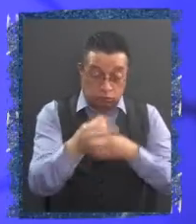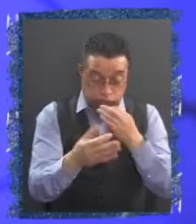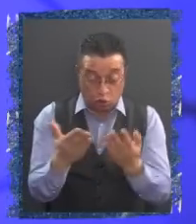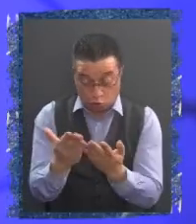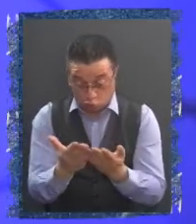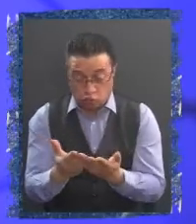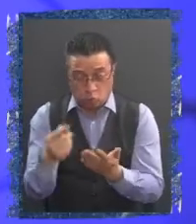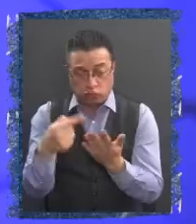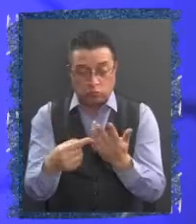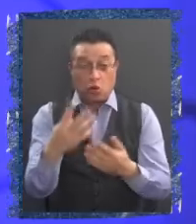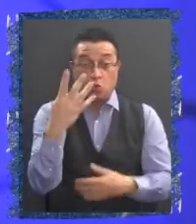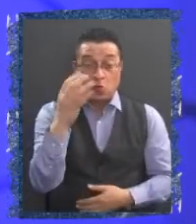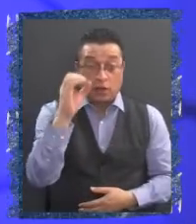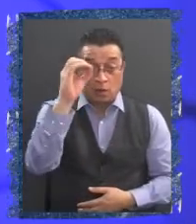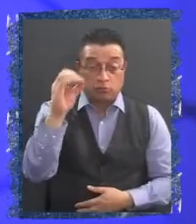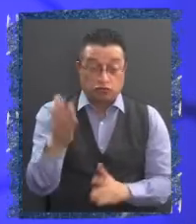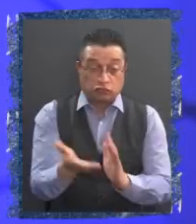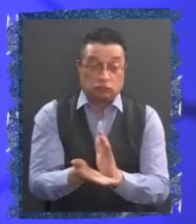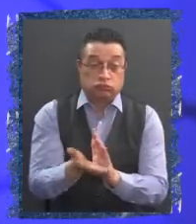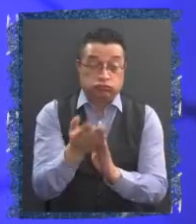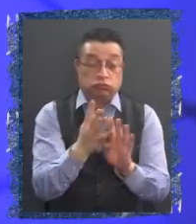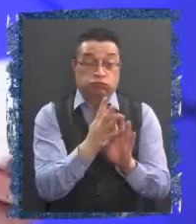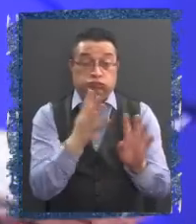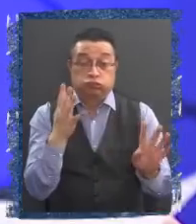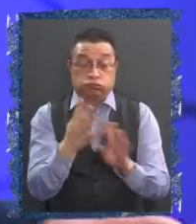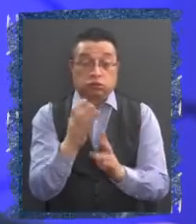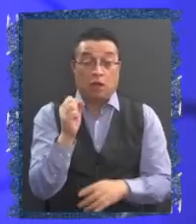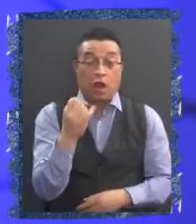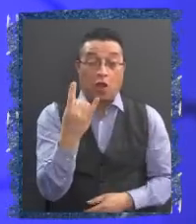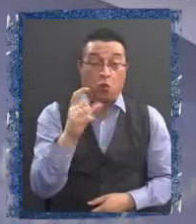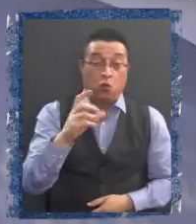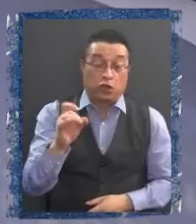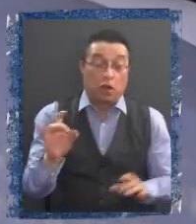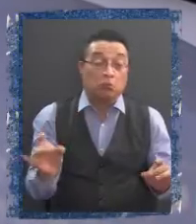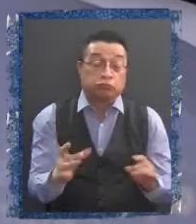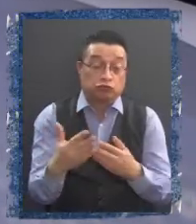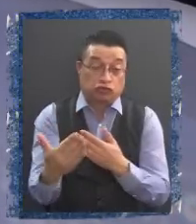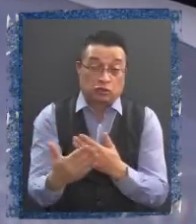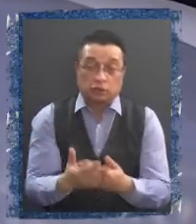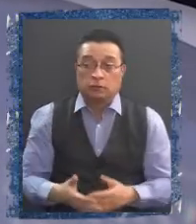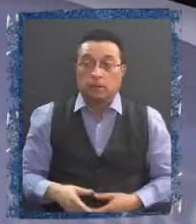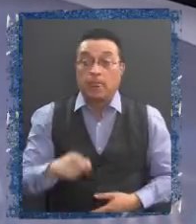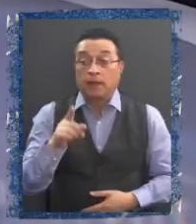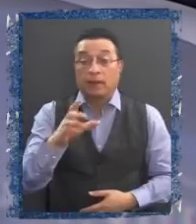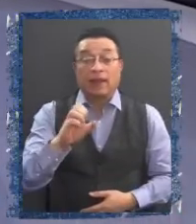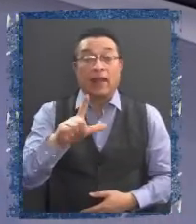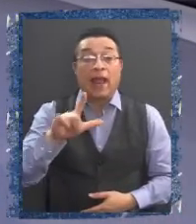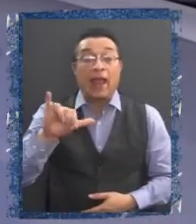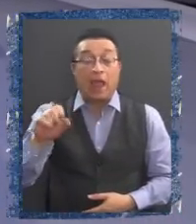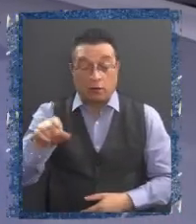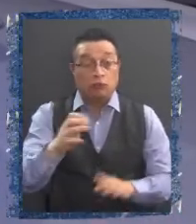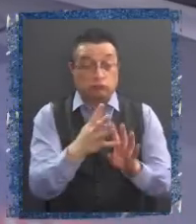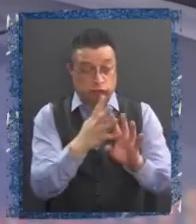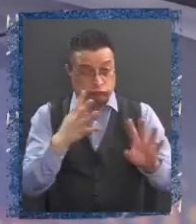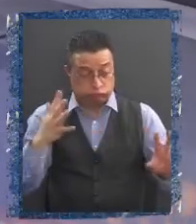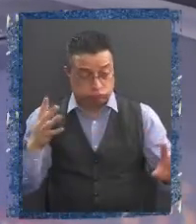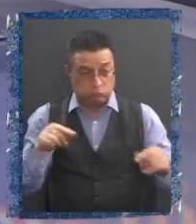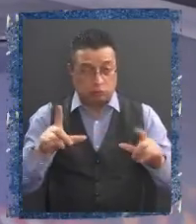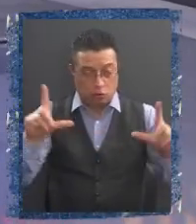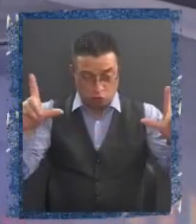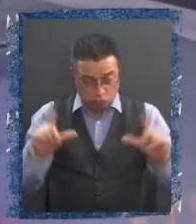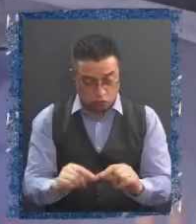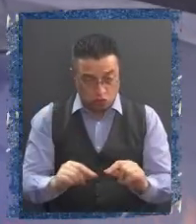un 40% van a aumentar las listas de espera, auge si llega a ocurrir esto. Elia, ¿se van a terminar las listas de espera con este nuevo sistema o cómo